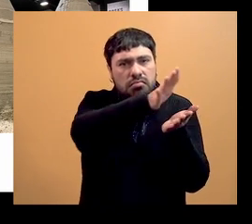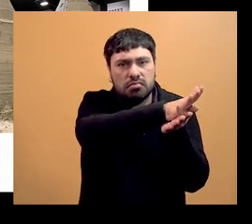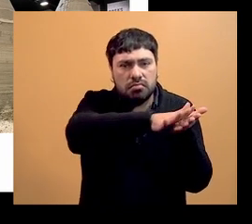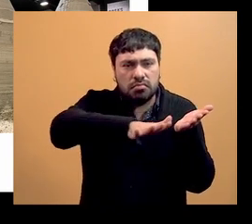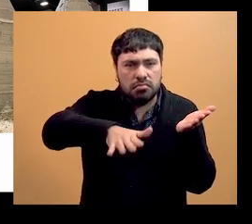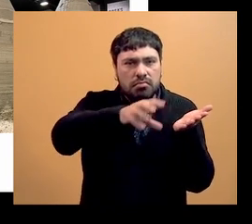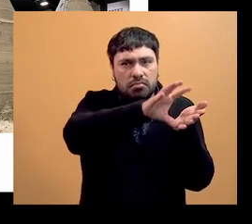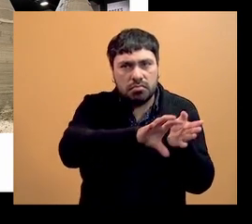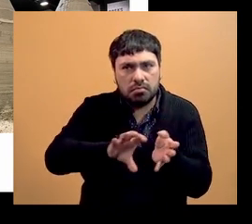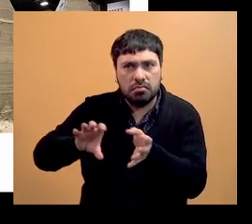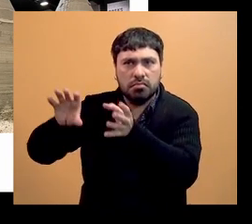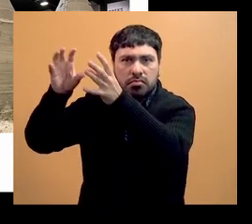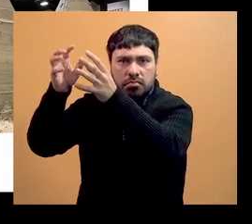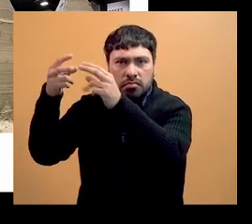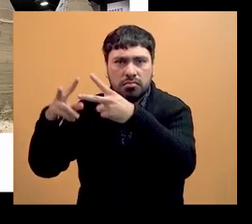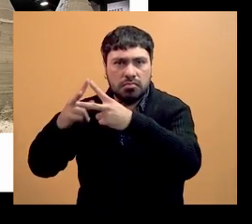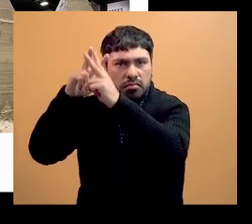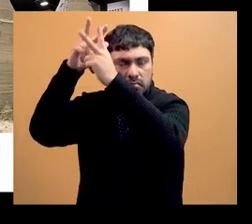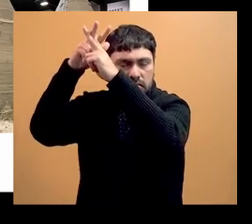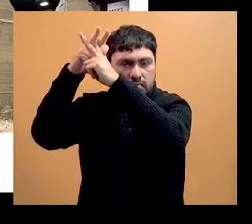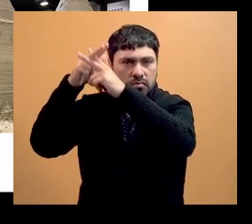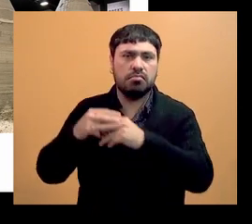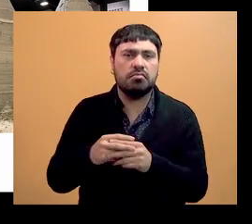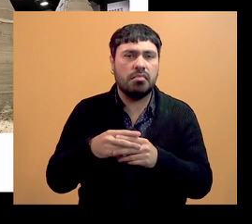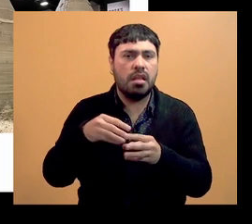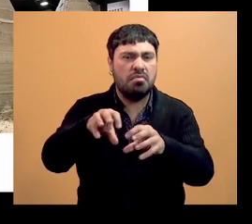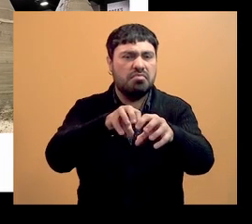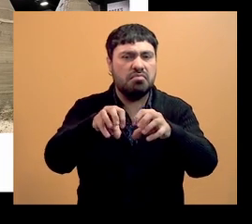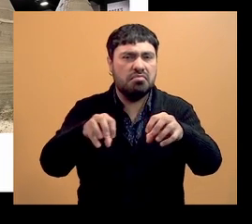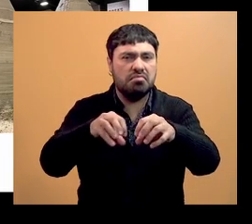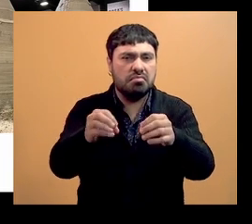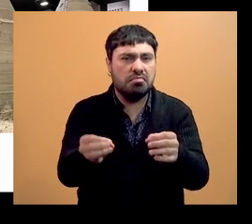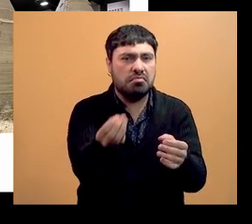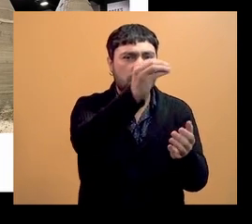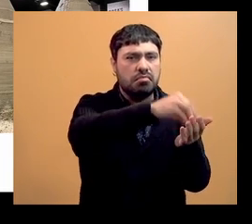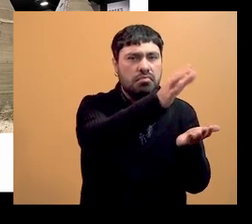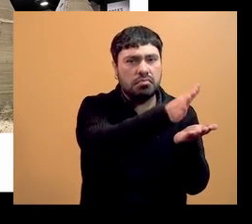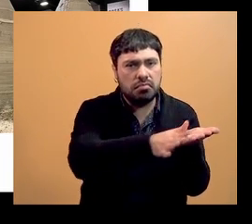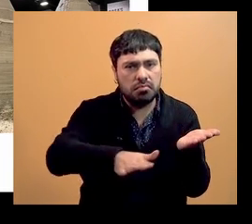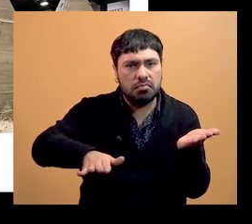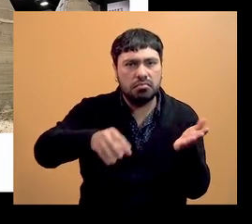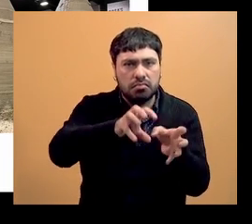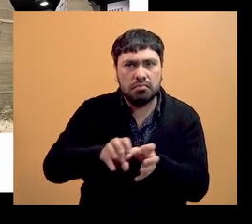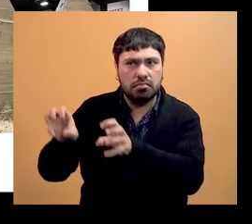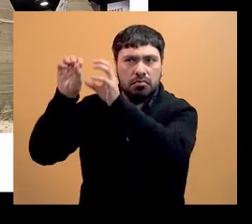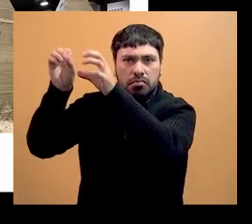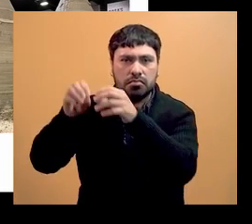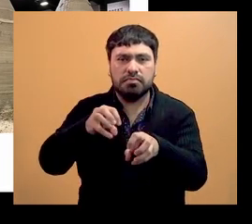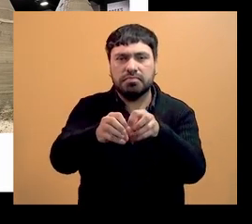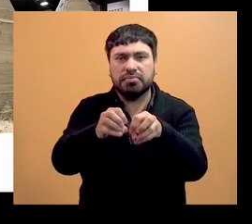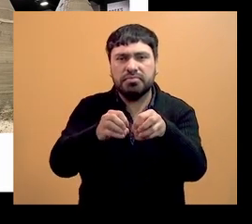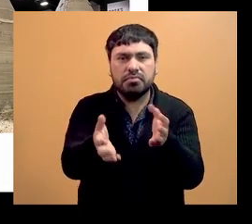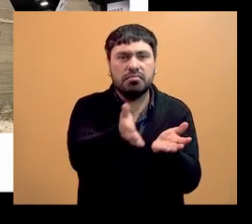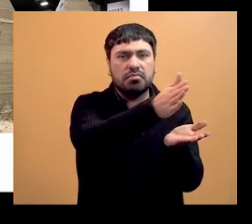capas una mezcla de un polímero más una simulación, una réplica de lo que sería el material que se encontraría en